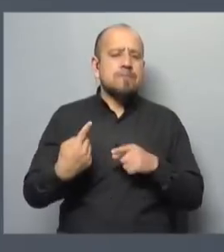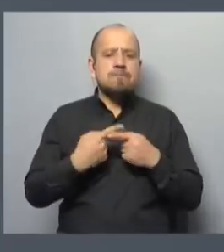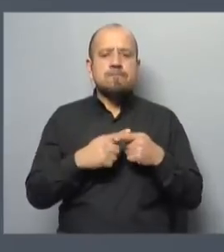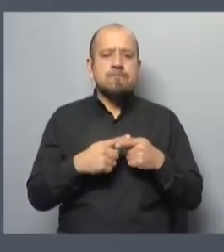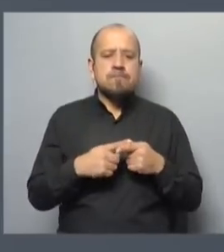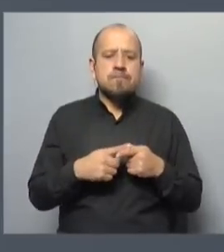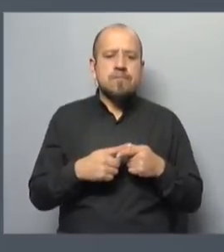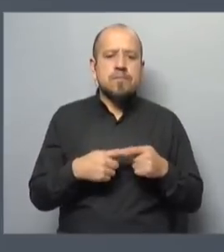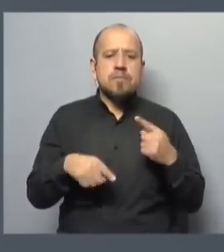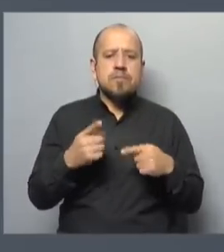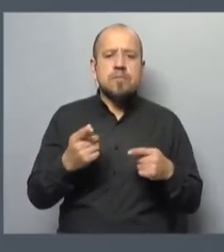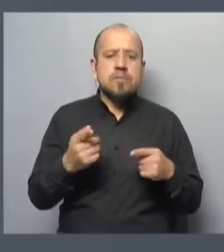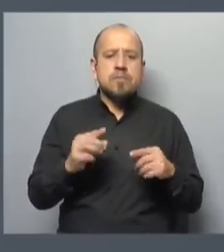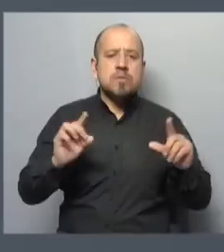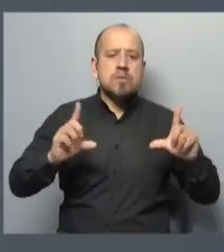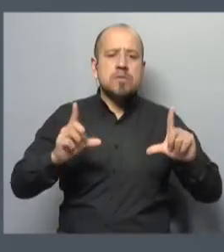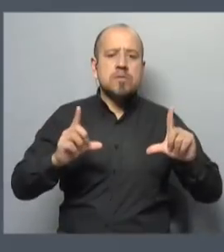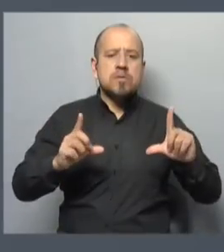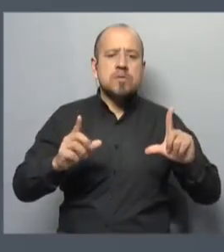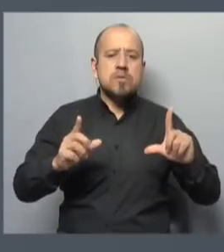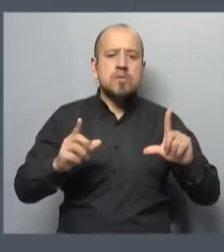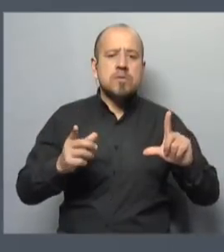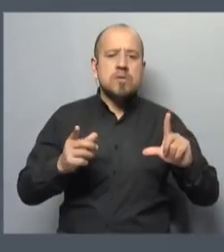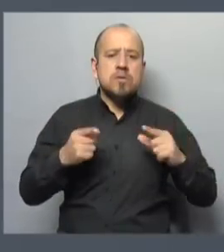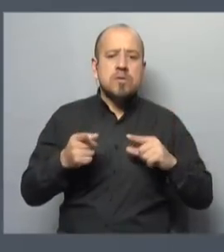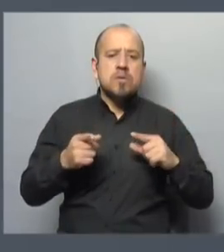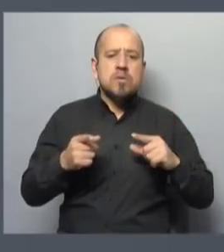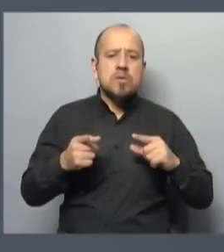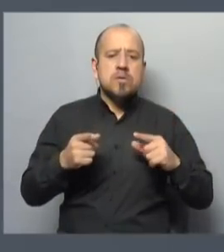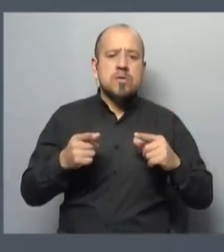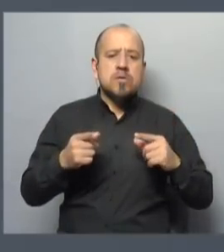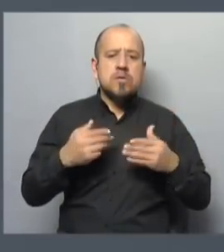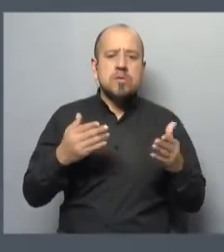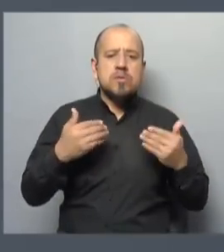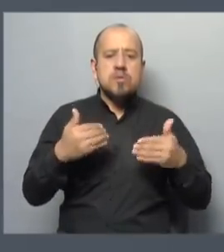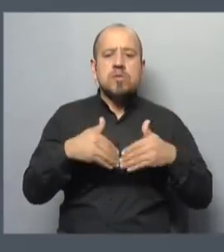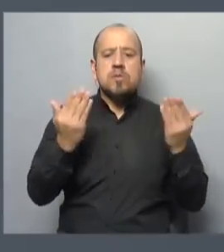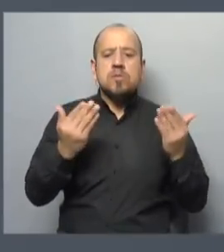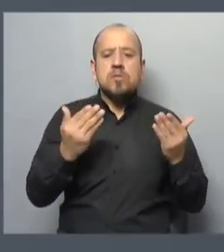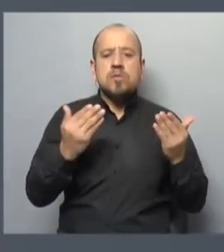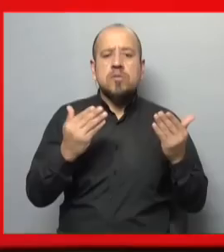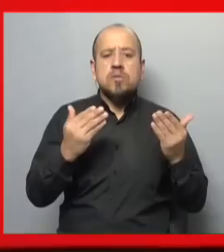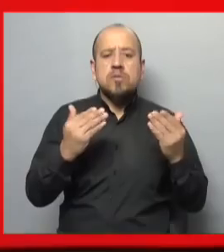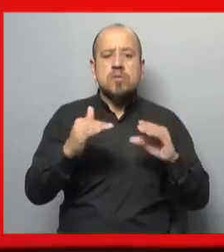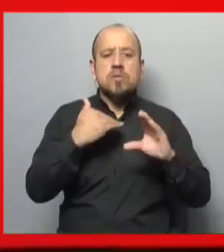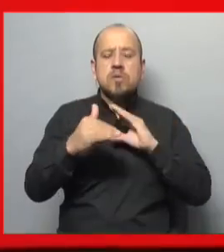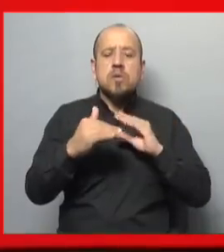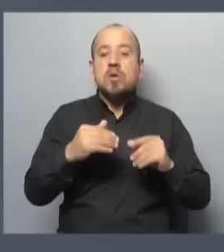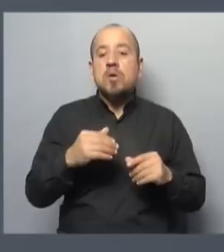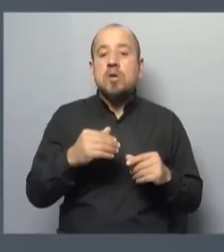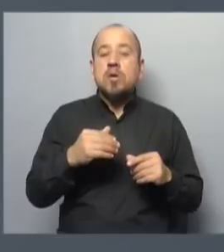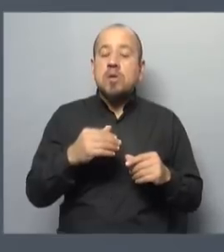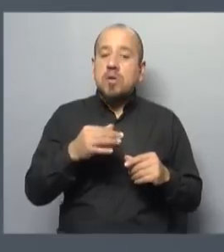para los medios seguramente que incluso cuando sale cuando somos campeones se envíe un mensaje difusión a todos los medios que